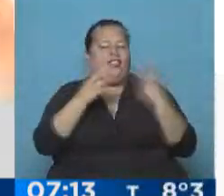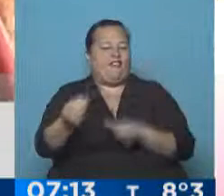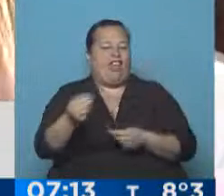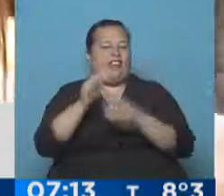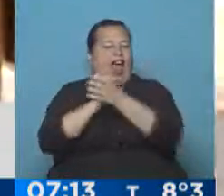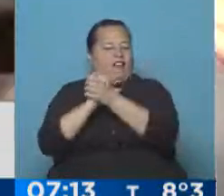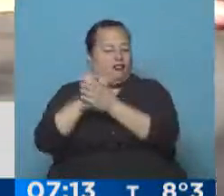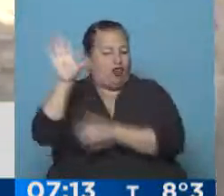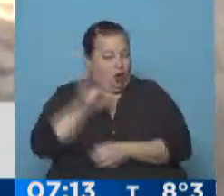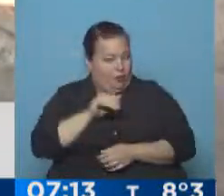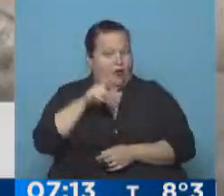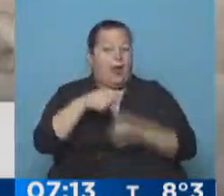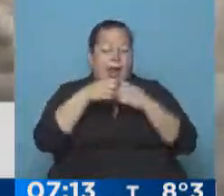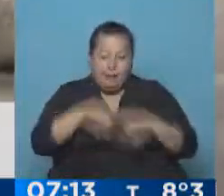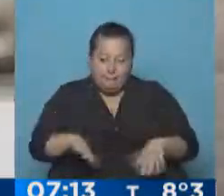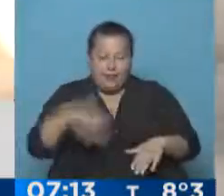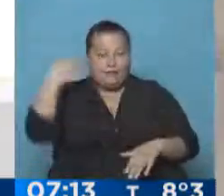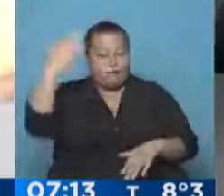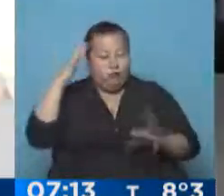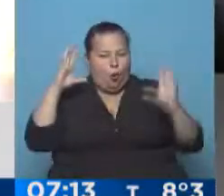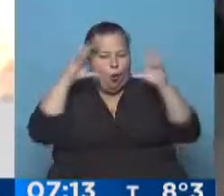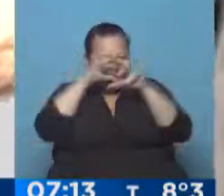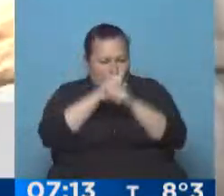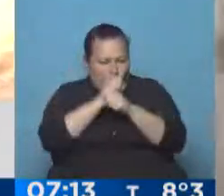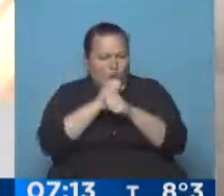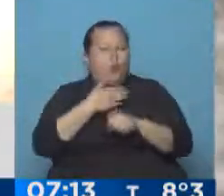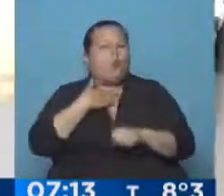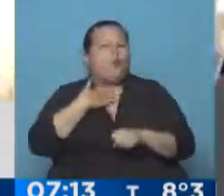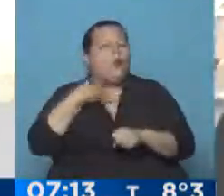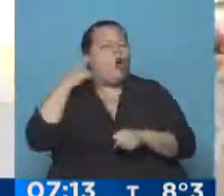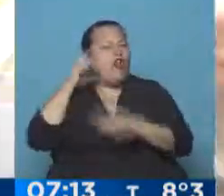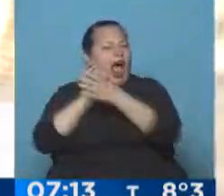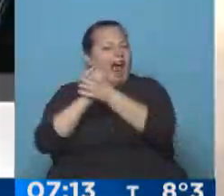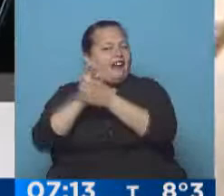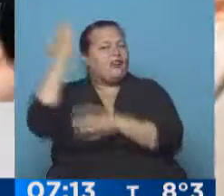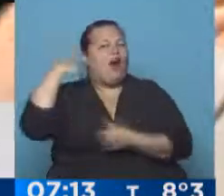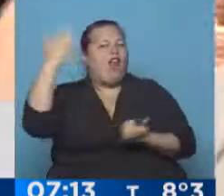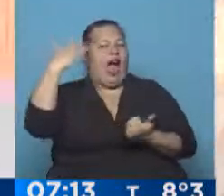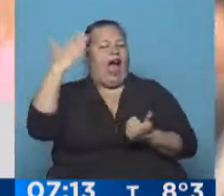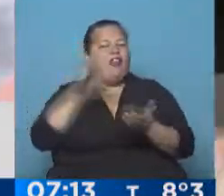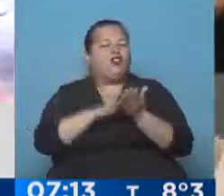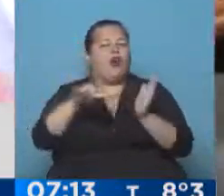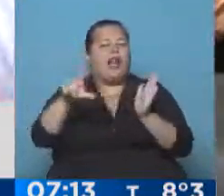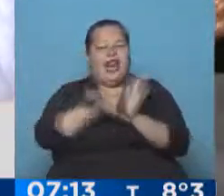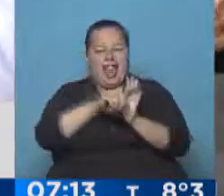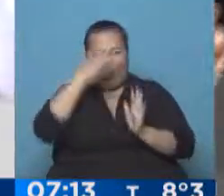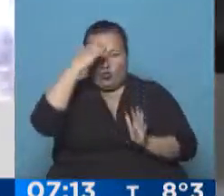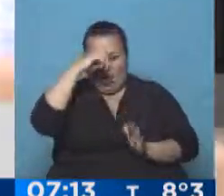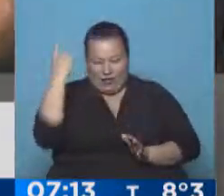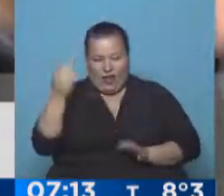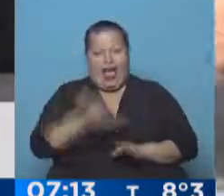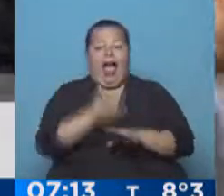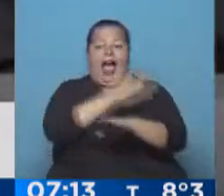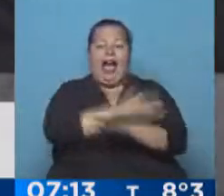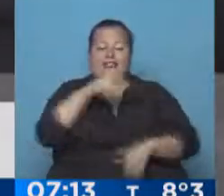Raúl Alfonsín. De hecho, comenzó el acto en la oscuridad con la voz en off de Alfonsín cuando recitaba el preámbulo de la Constitución, pocos días antes